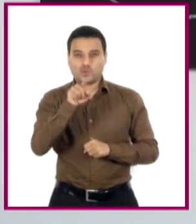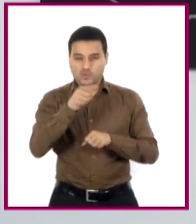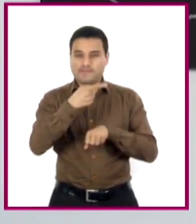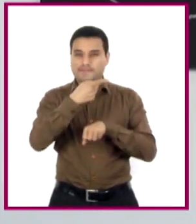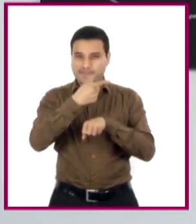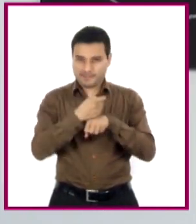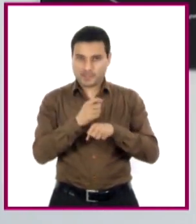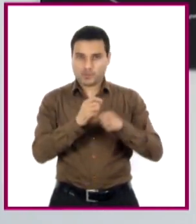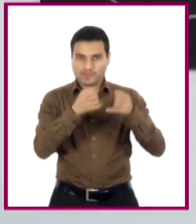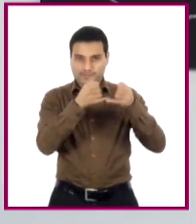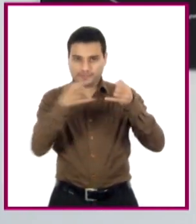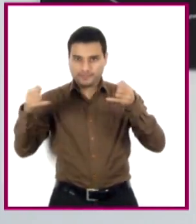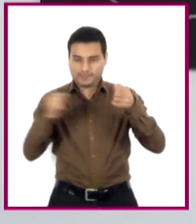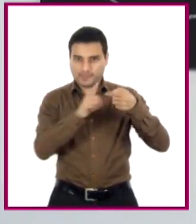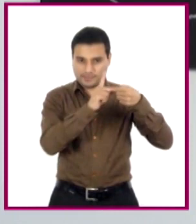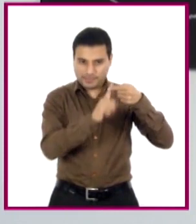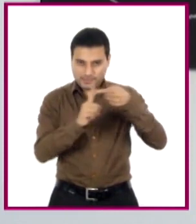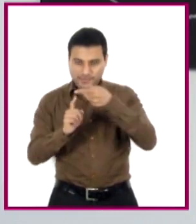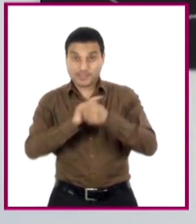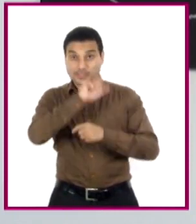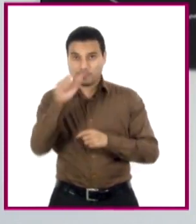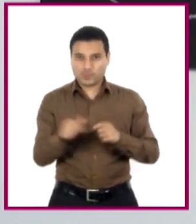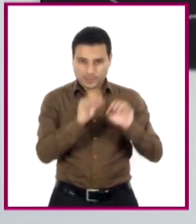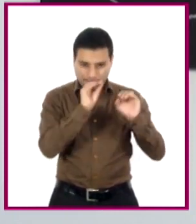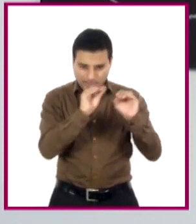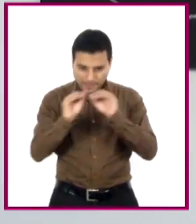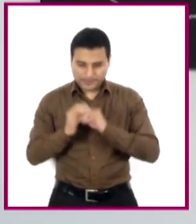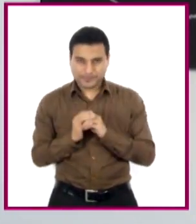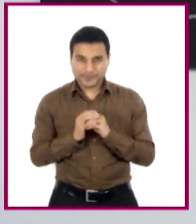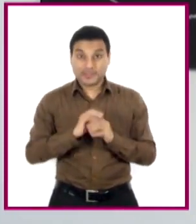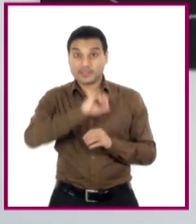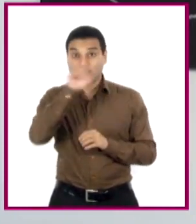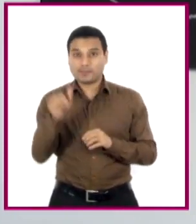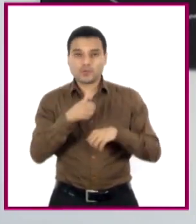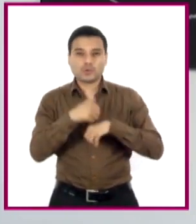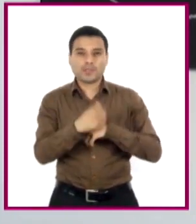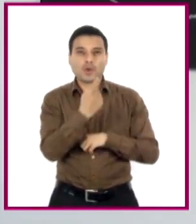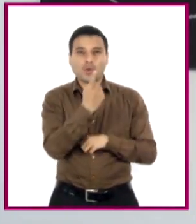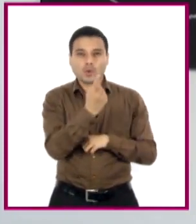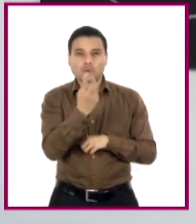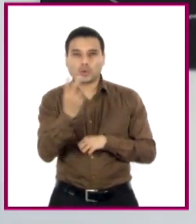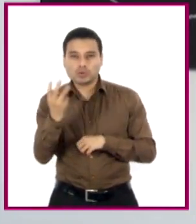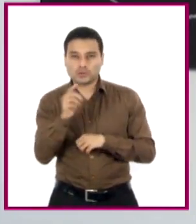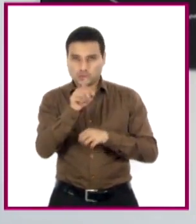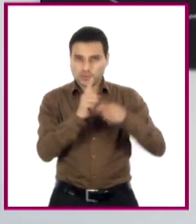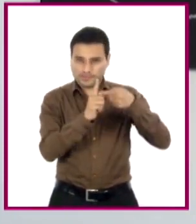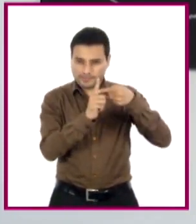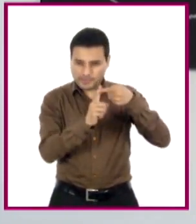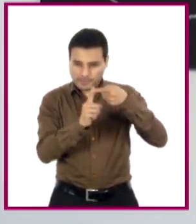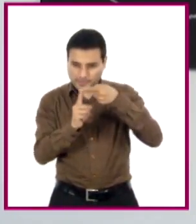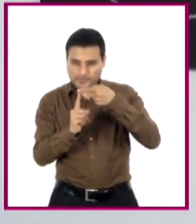recta numérica. Posteriormente dividan cada entero en tantas partes como sea necesario y ubiquen la